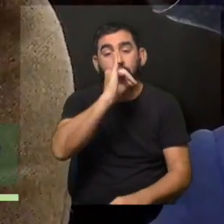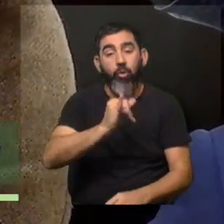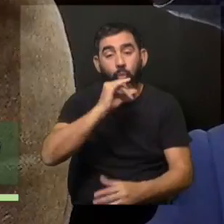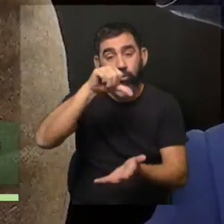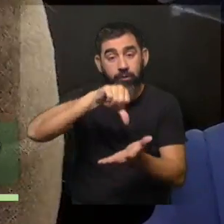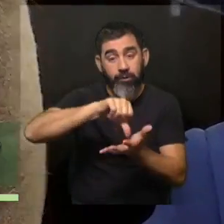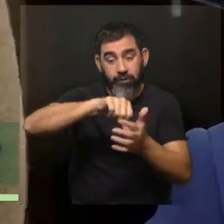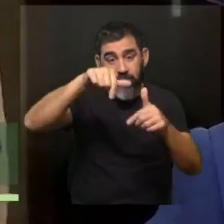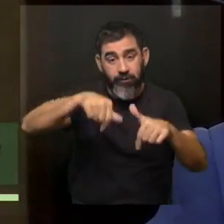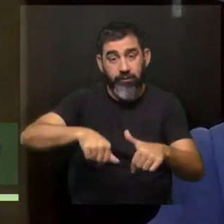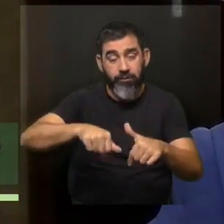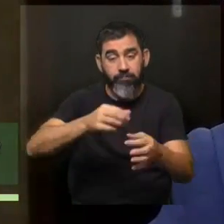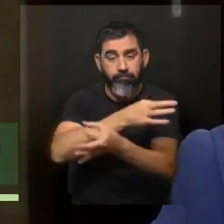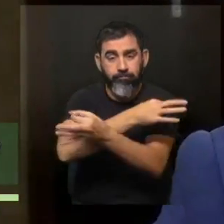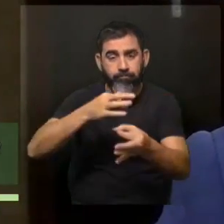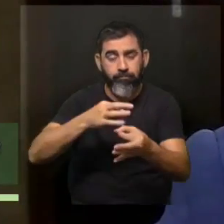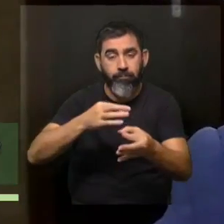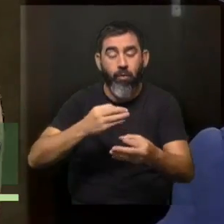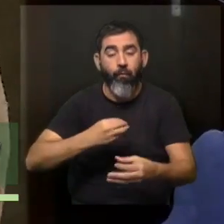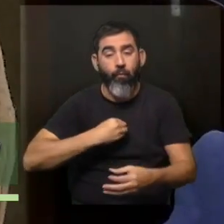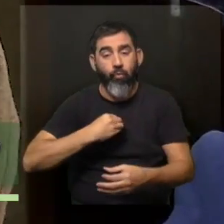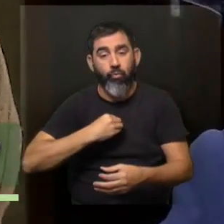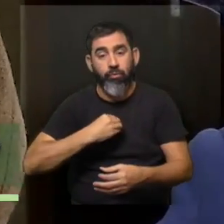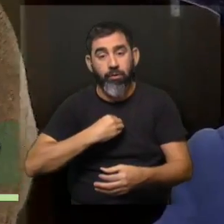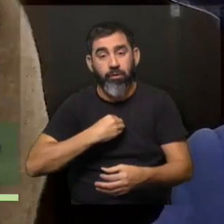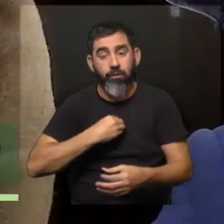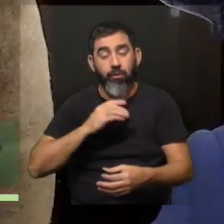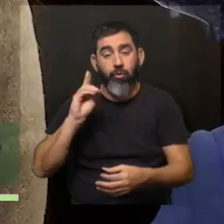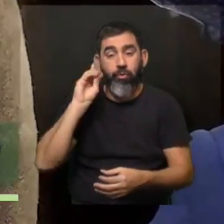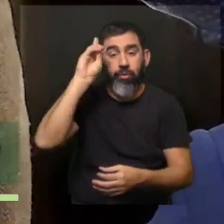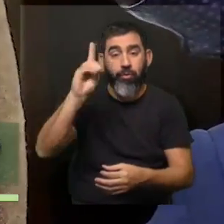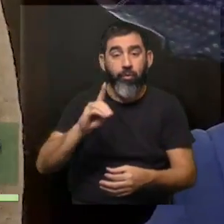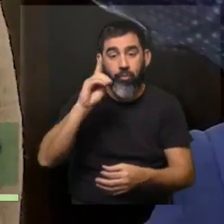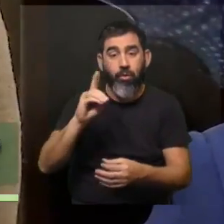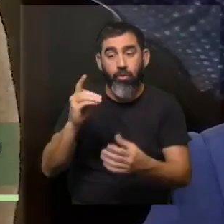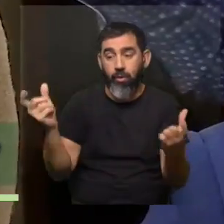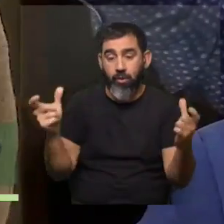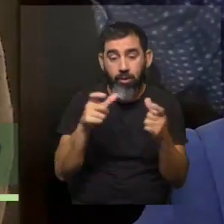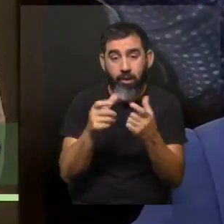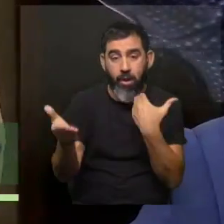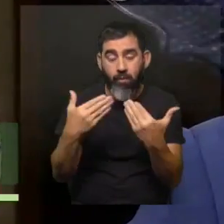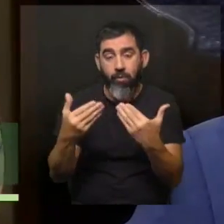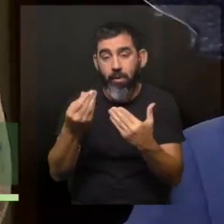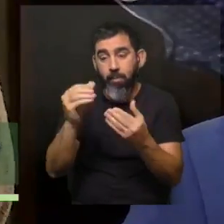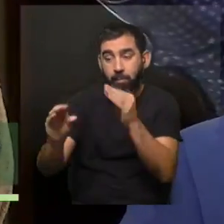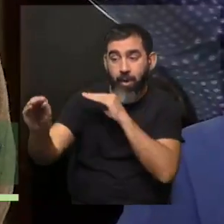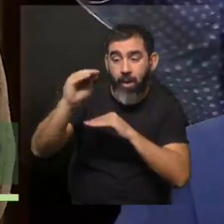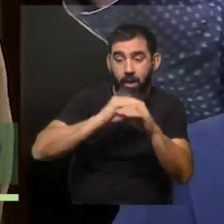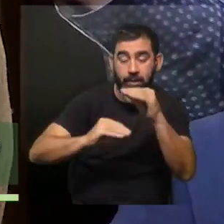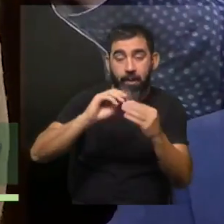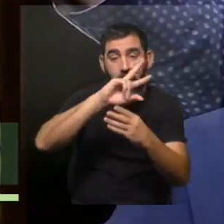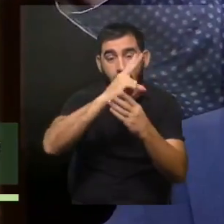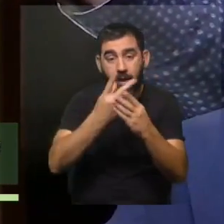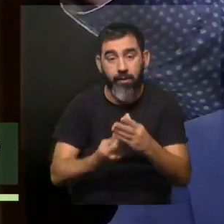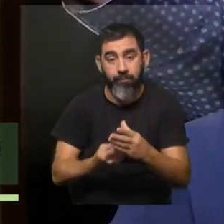país tiene es que hay un excelente disposición y voluntad de los legisladores con los cuales nos hemos reunido de asignar recursos extraordinarios a la